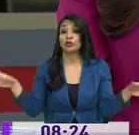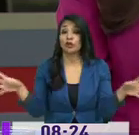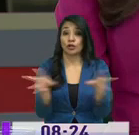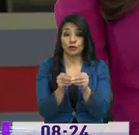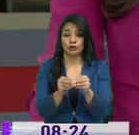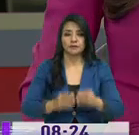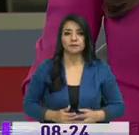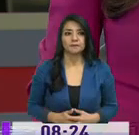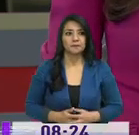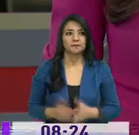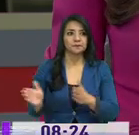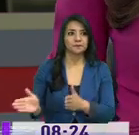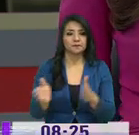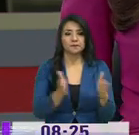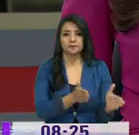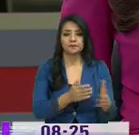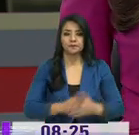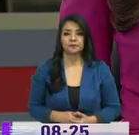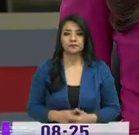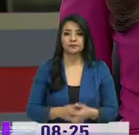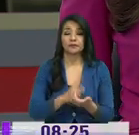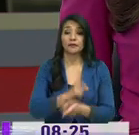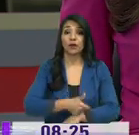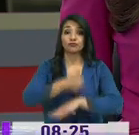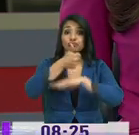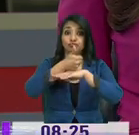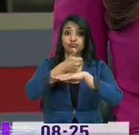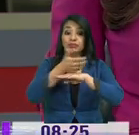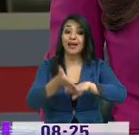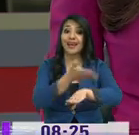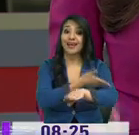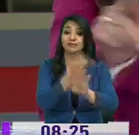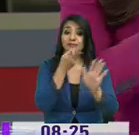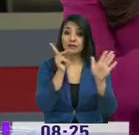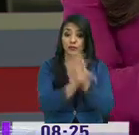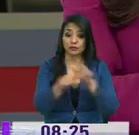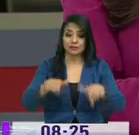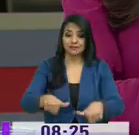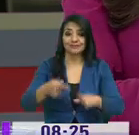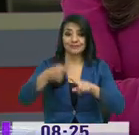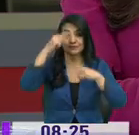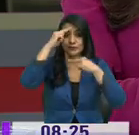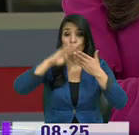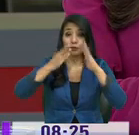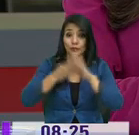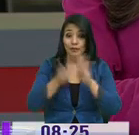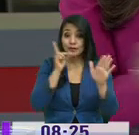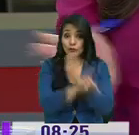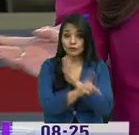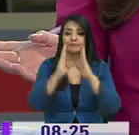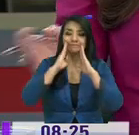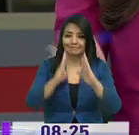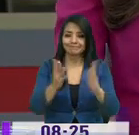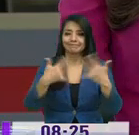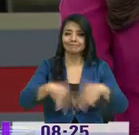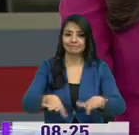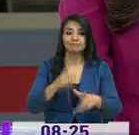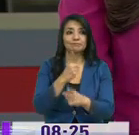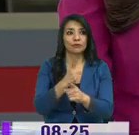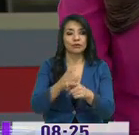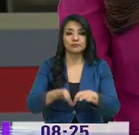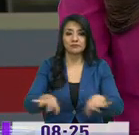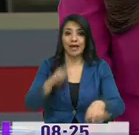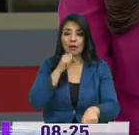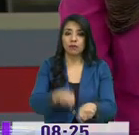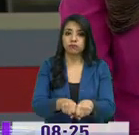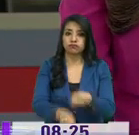también. Ahora les contamos que las autoridades dieron solución a la denuncia presentada en este, su primer noticiero de la comunidad. Es así que se reparó la fuga de